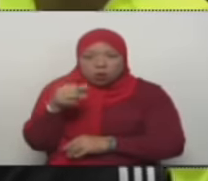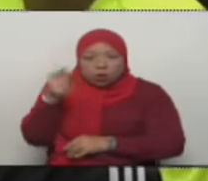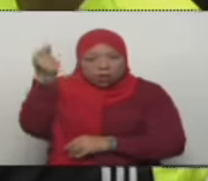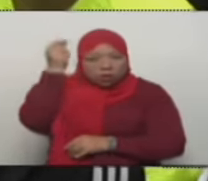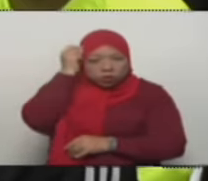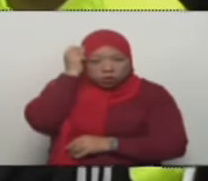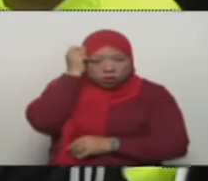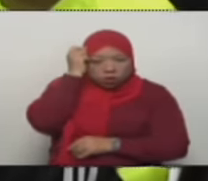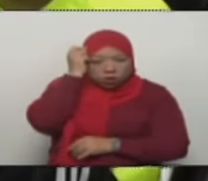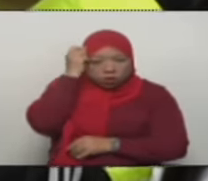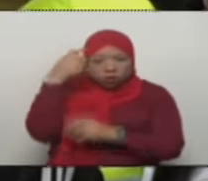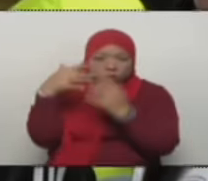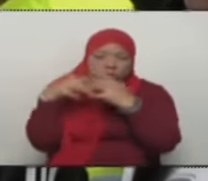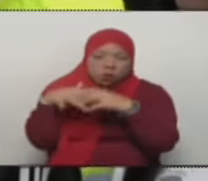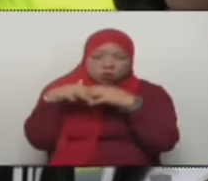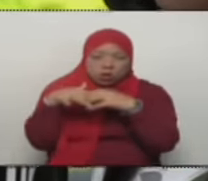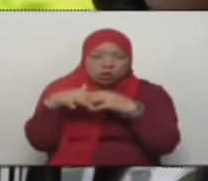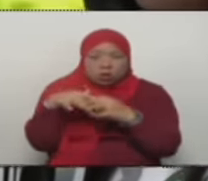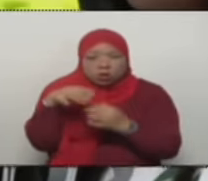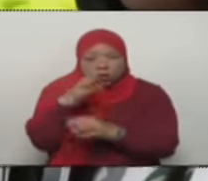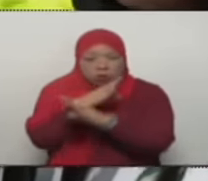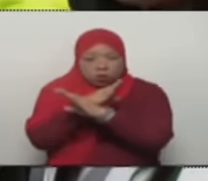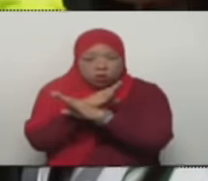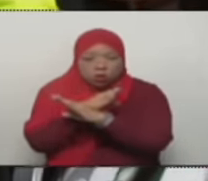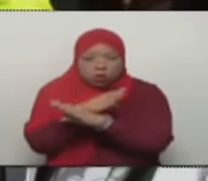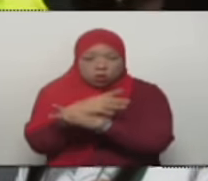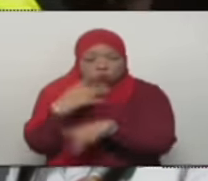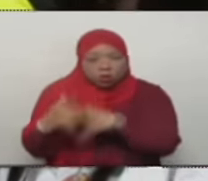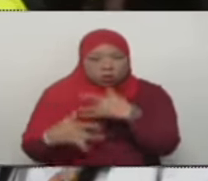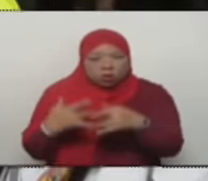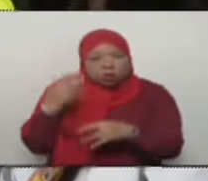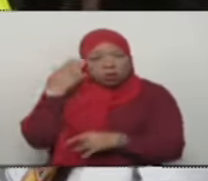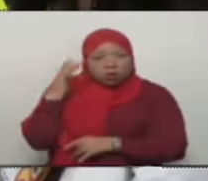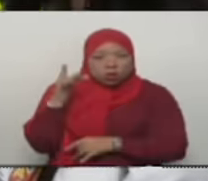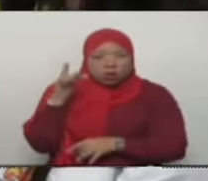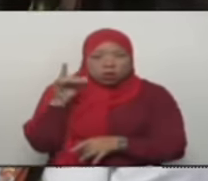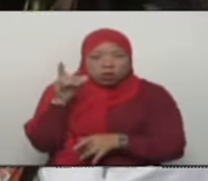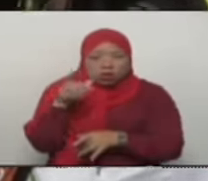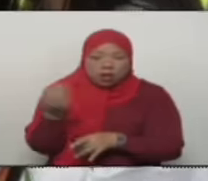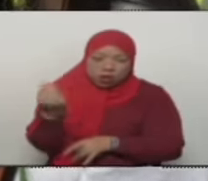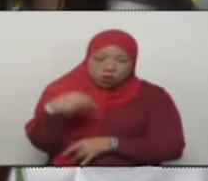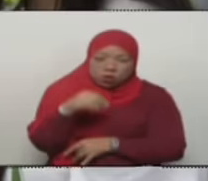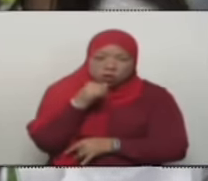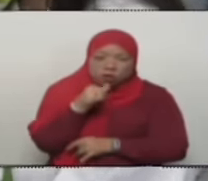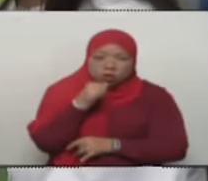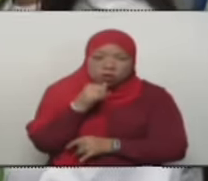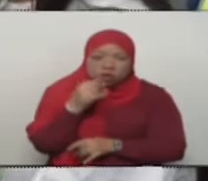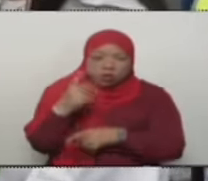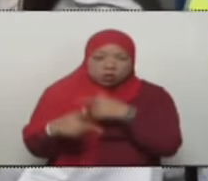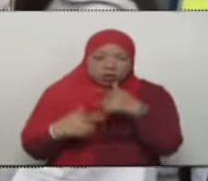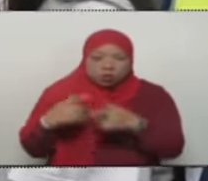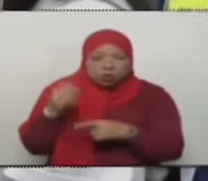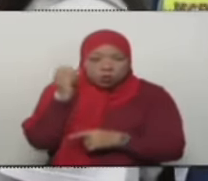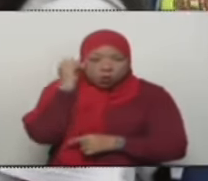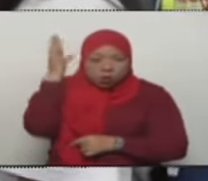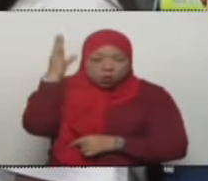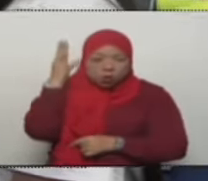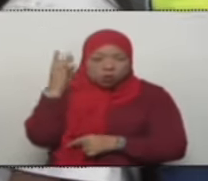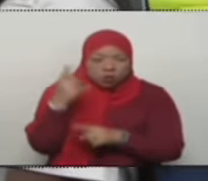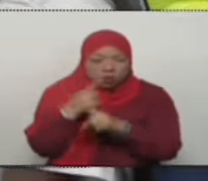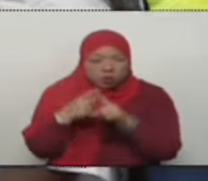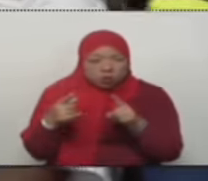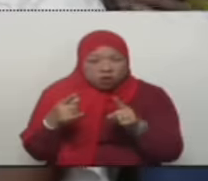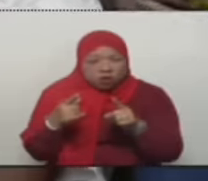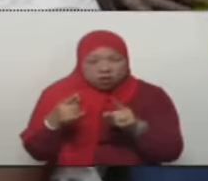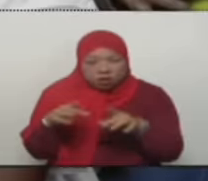un chip puesto por Elon Musk en su cerebro, supuestamente para aumentar las capacidades de ese cerebro.